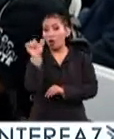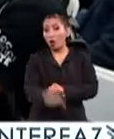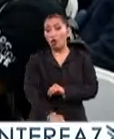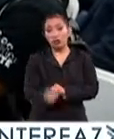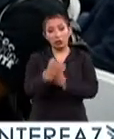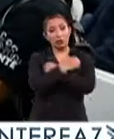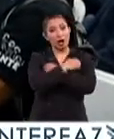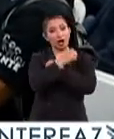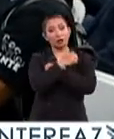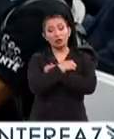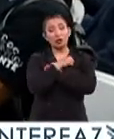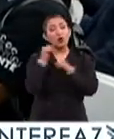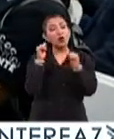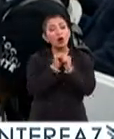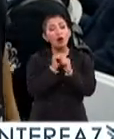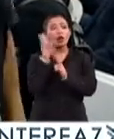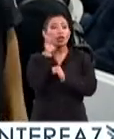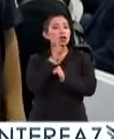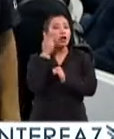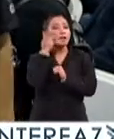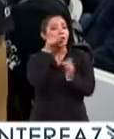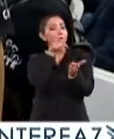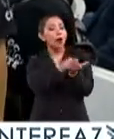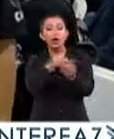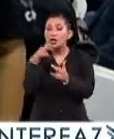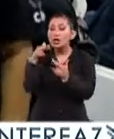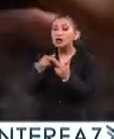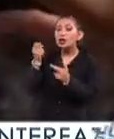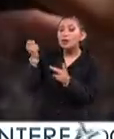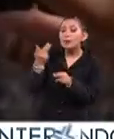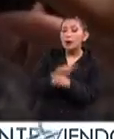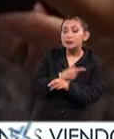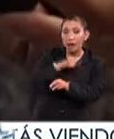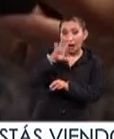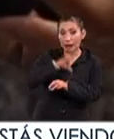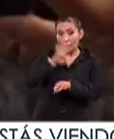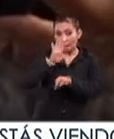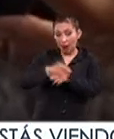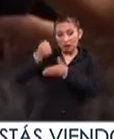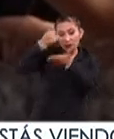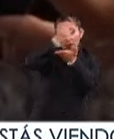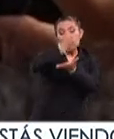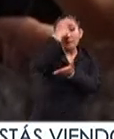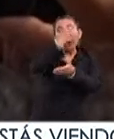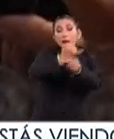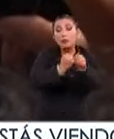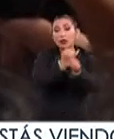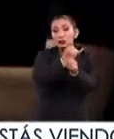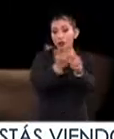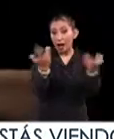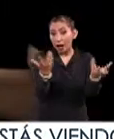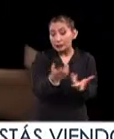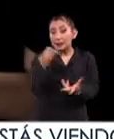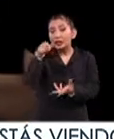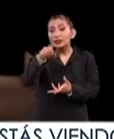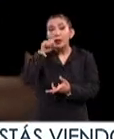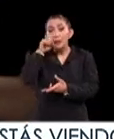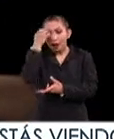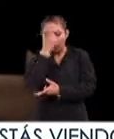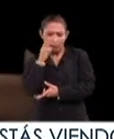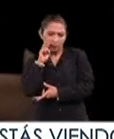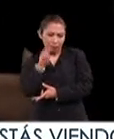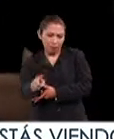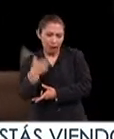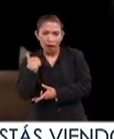fomente la educación basada en evidencias locales y regionales, que haya más inversión para investigación y se evalúe la pertinencia